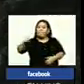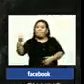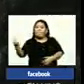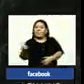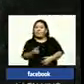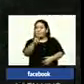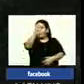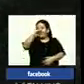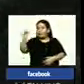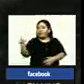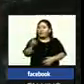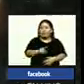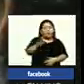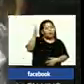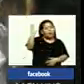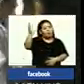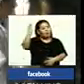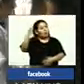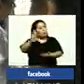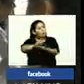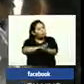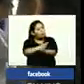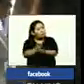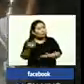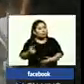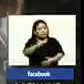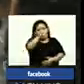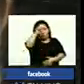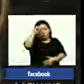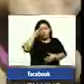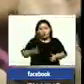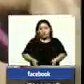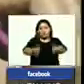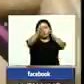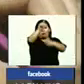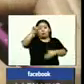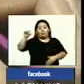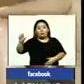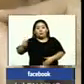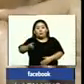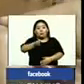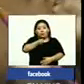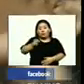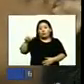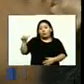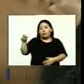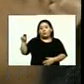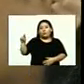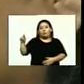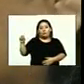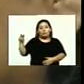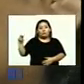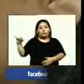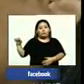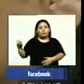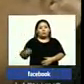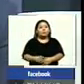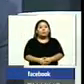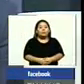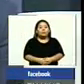quienes compartirán sus conocimientos con los empleados de ELIS. Este es un informe de Antonio Valladares para Noticiero Hechos.